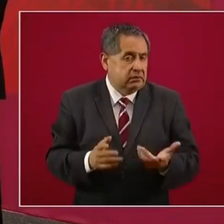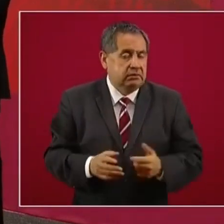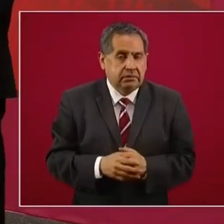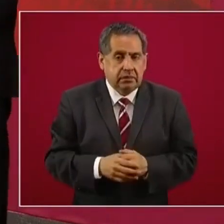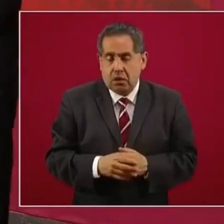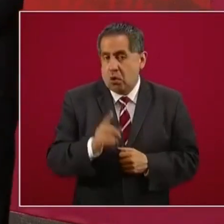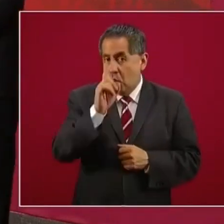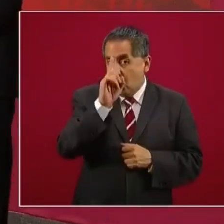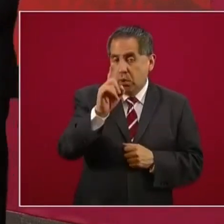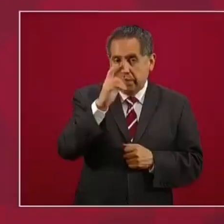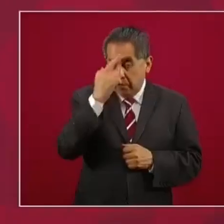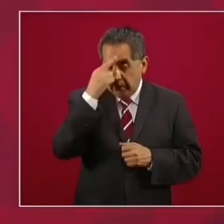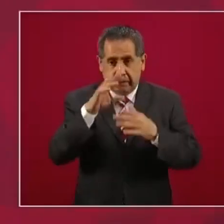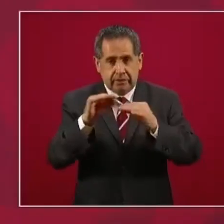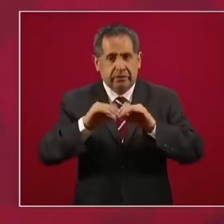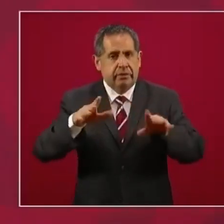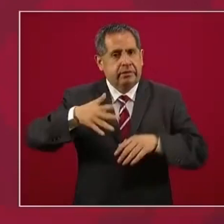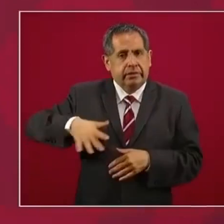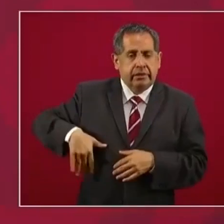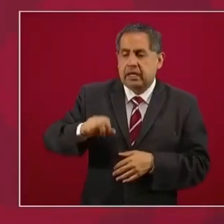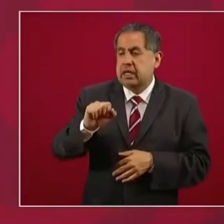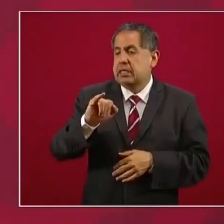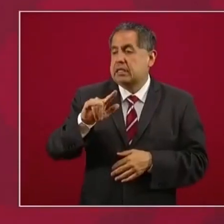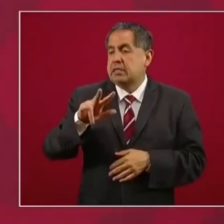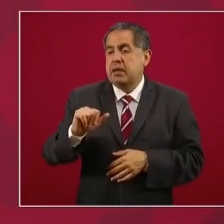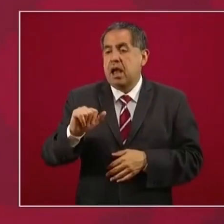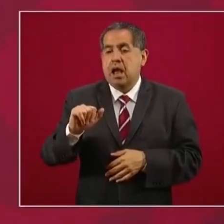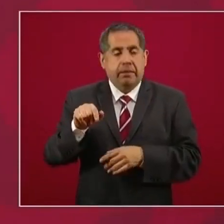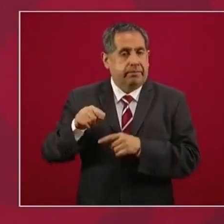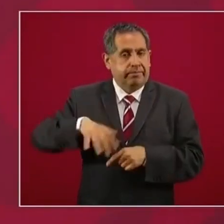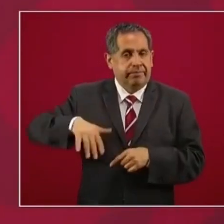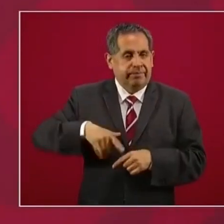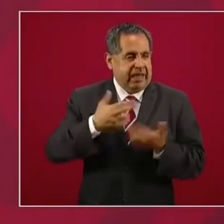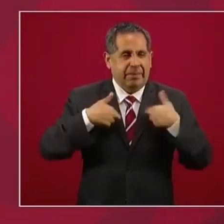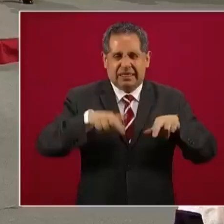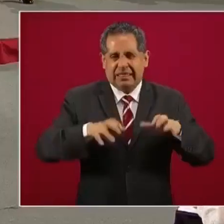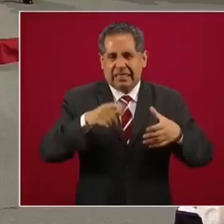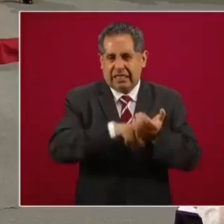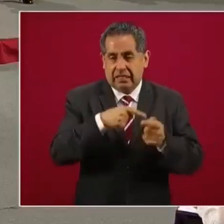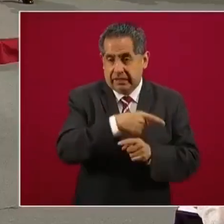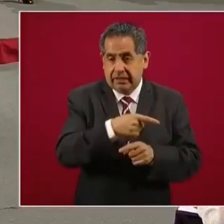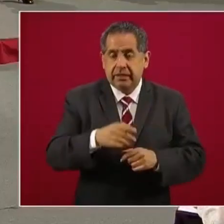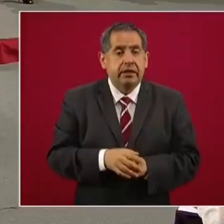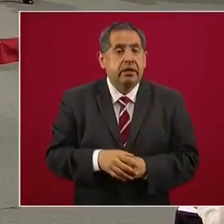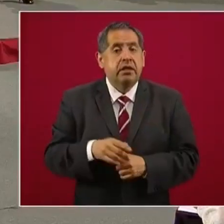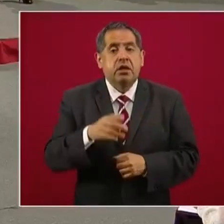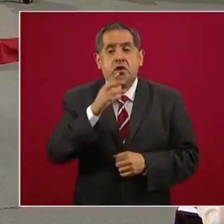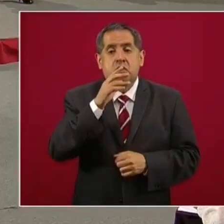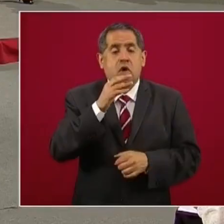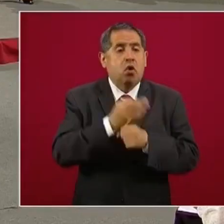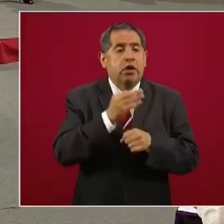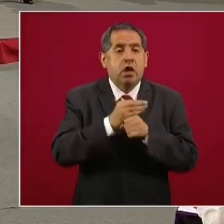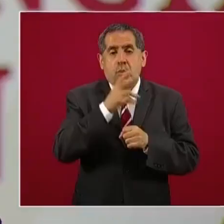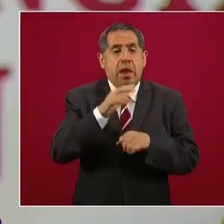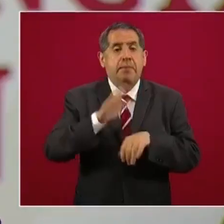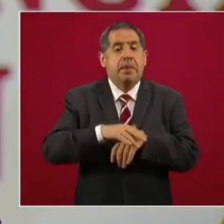vista, ya lo mencionaba Silvia Varela, representante del laboratorio del que estamos comentando hoy, que no se pueden cortar